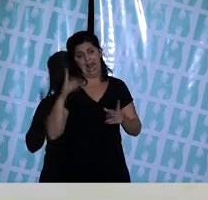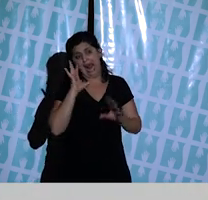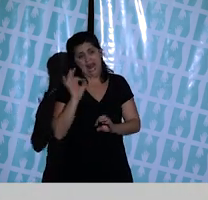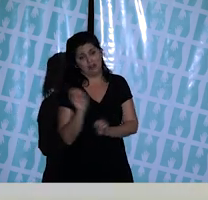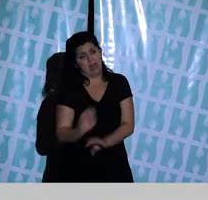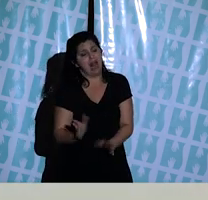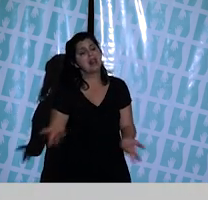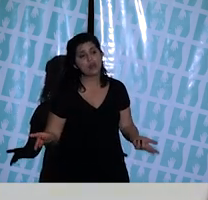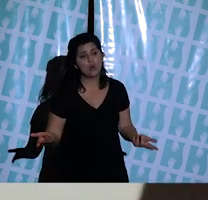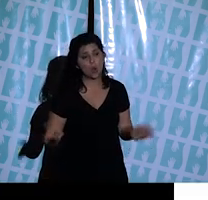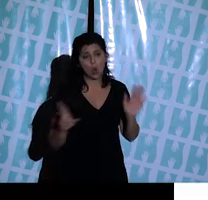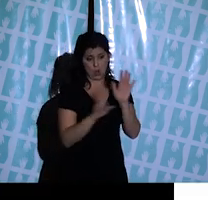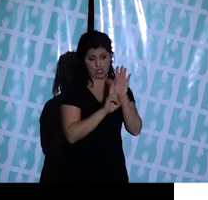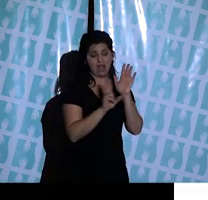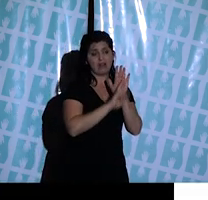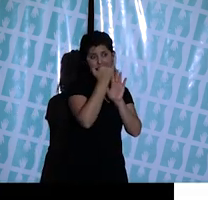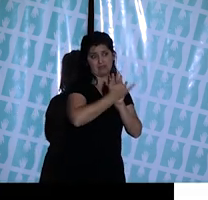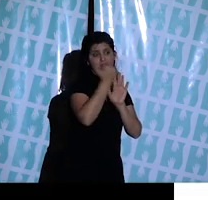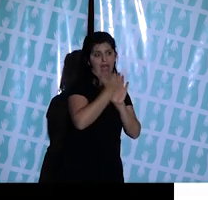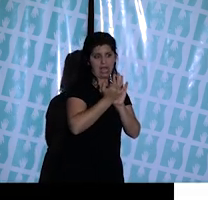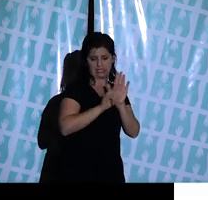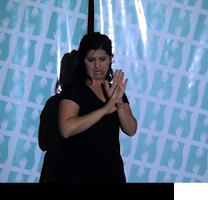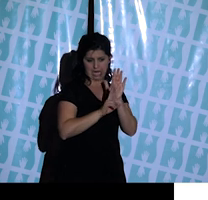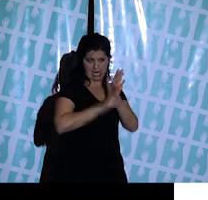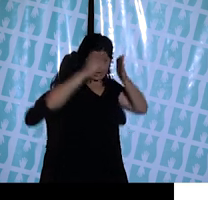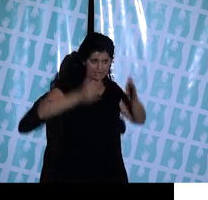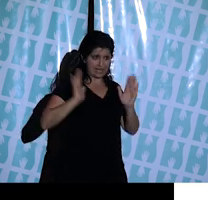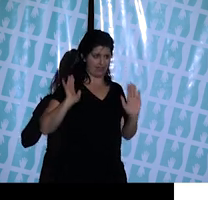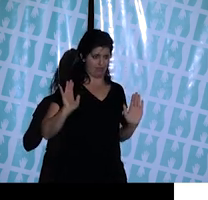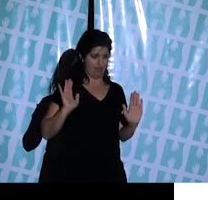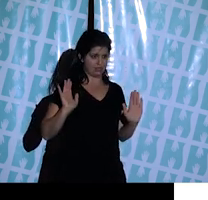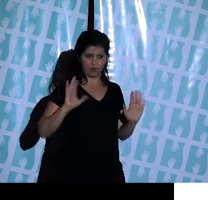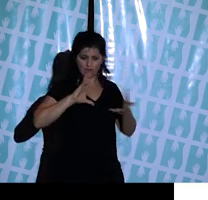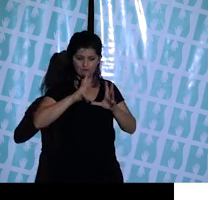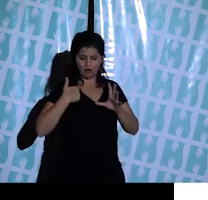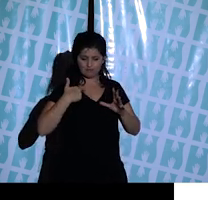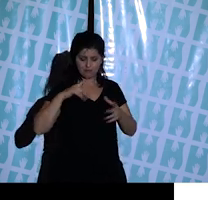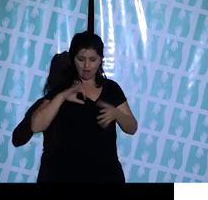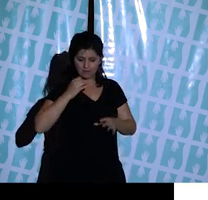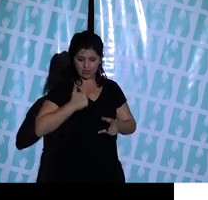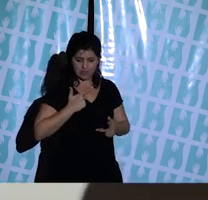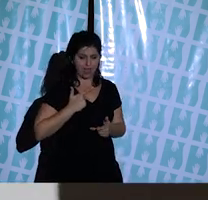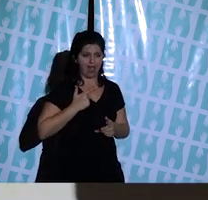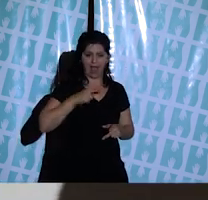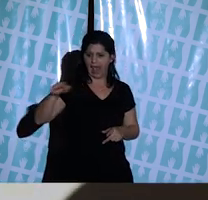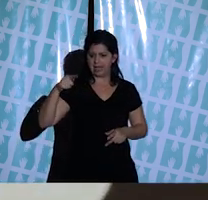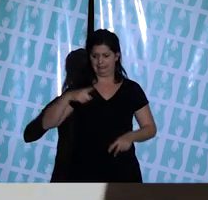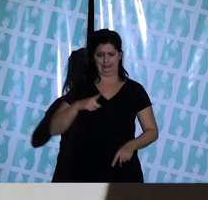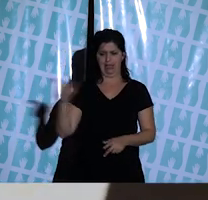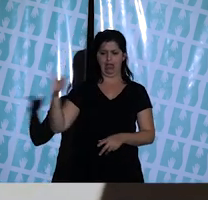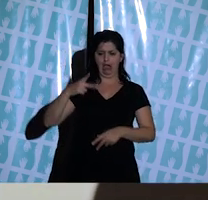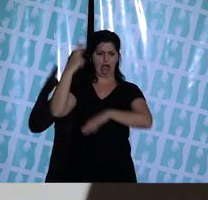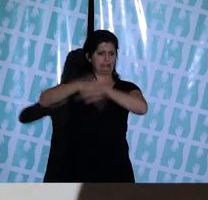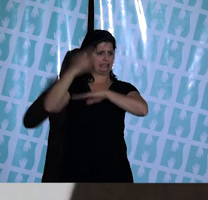consciente, regido por reglas rígidas. Ya vamos a ver qué son las reglas rígidas, que son los sesgos. Vivo sesgado. Este taxista de N, esta...